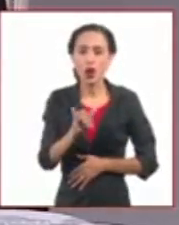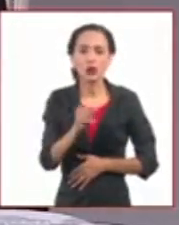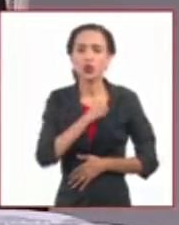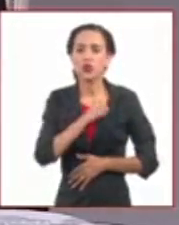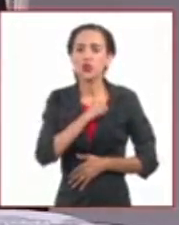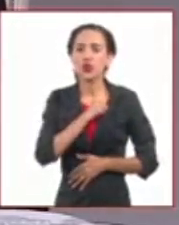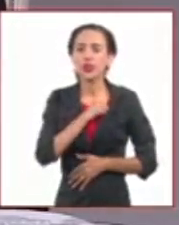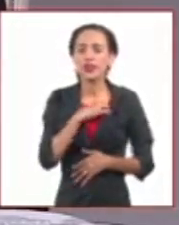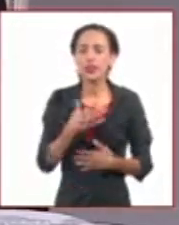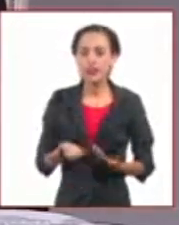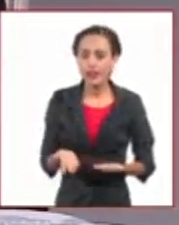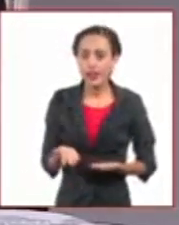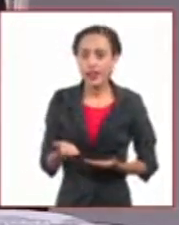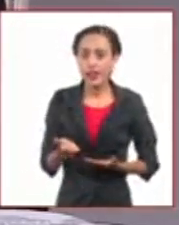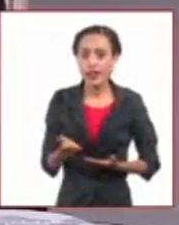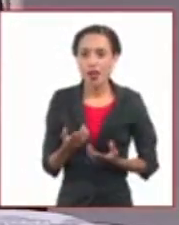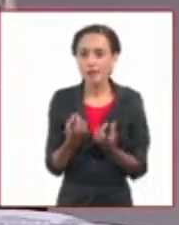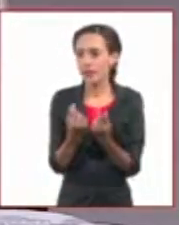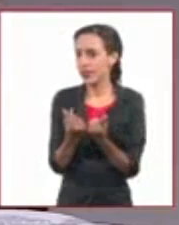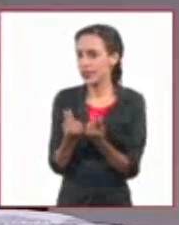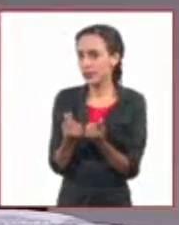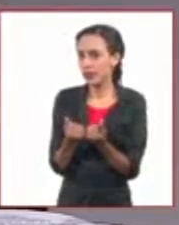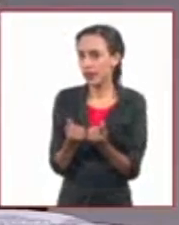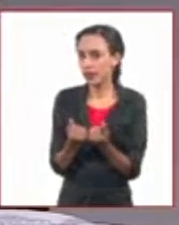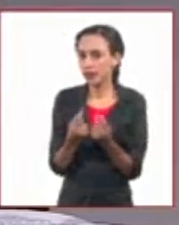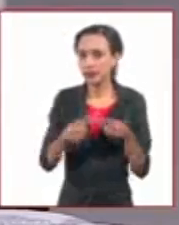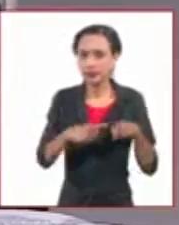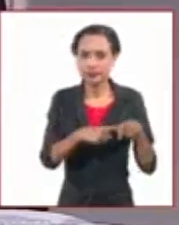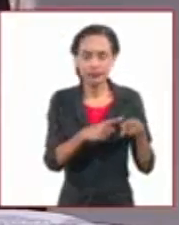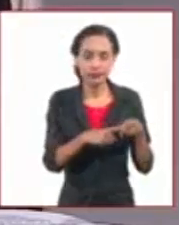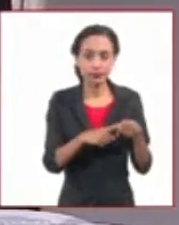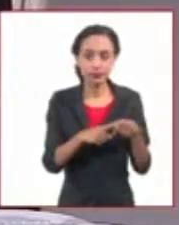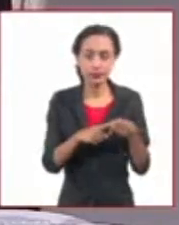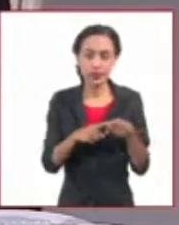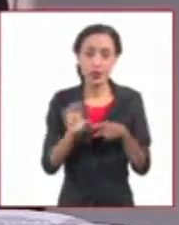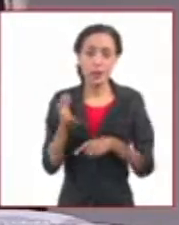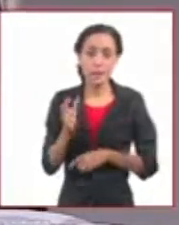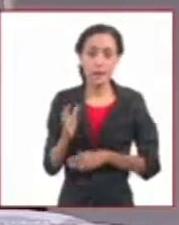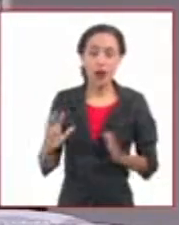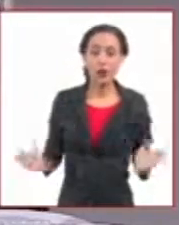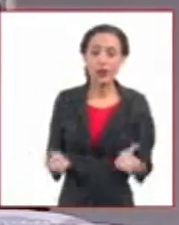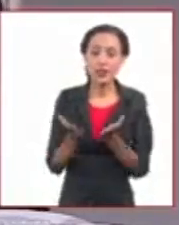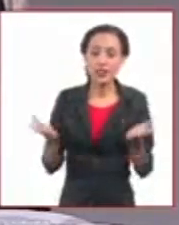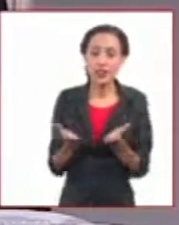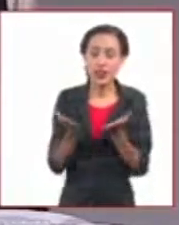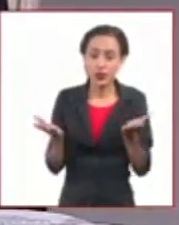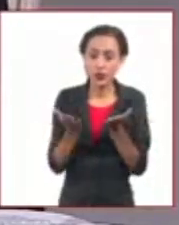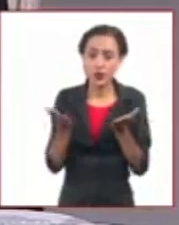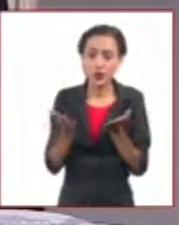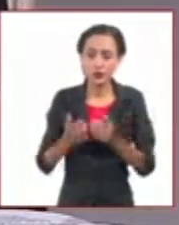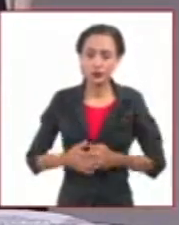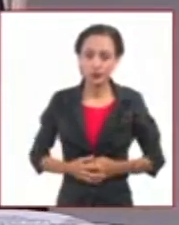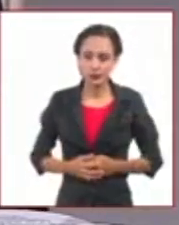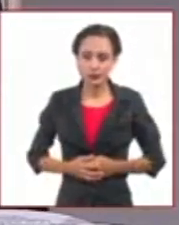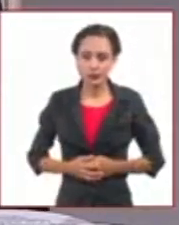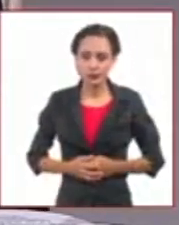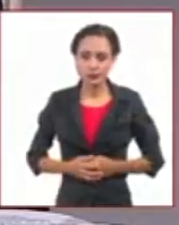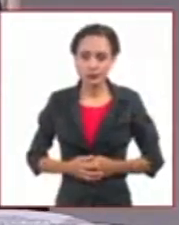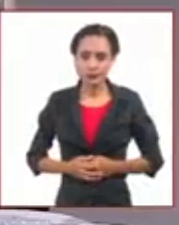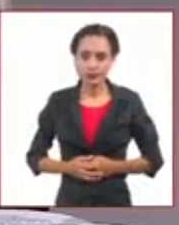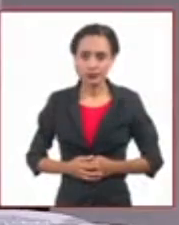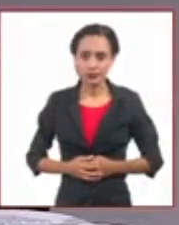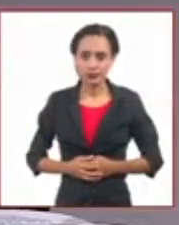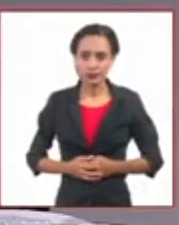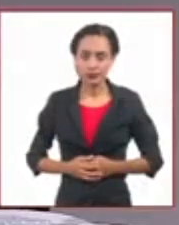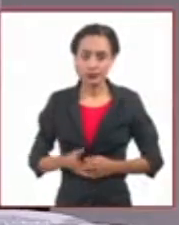que financiamientos y créditos procedentes del banco interamericano de desarrollo y del fm que han sido prometidos